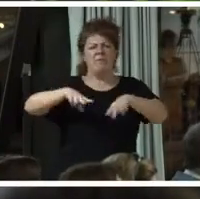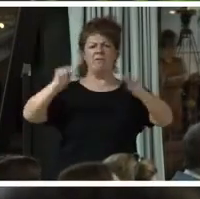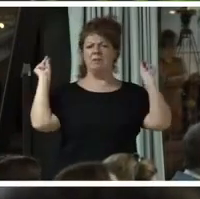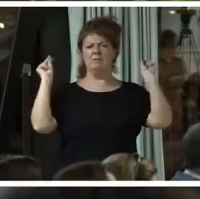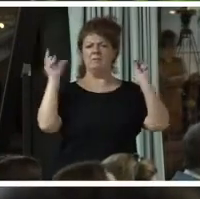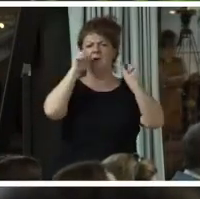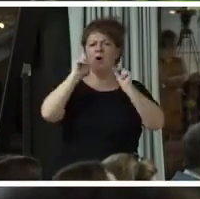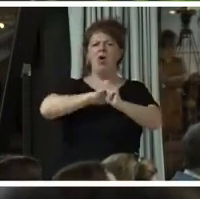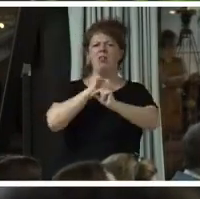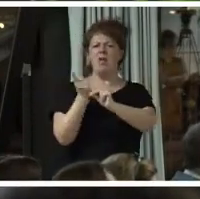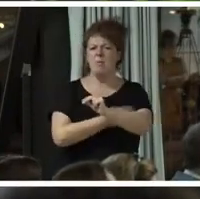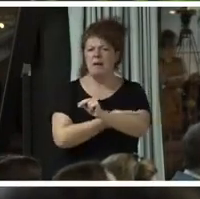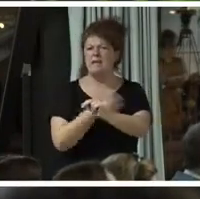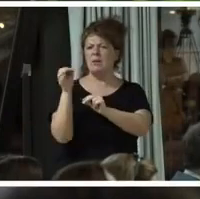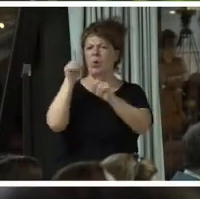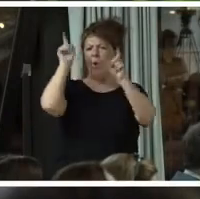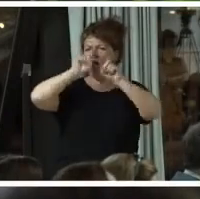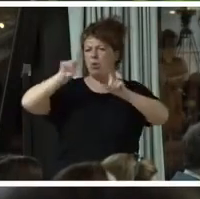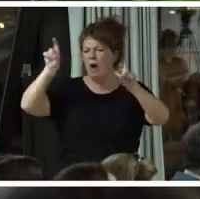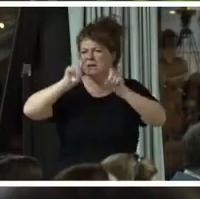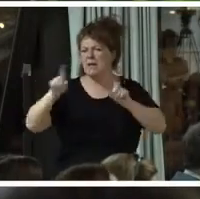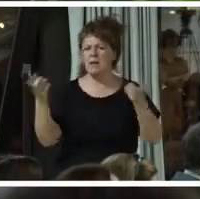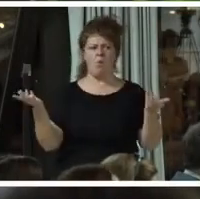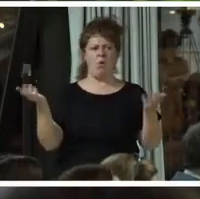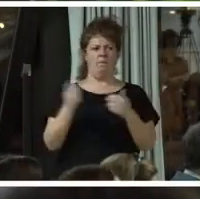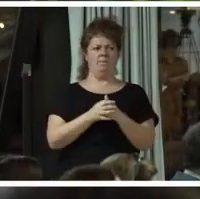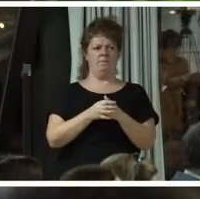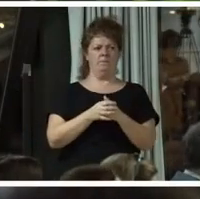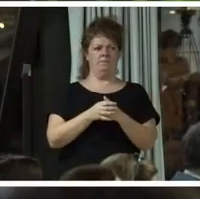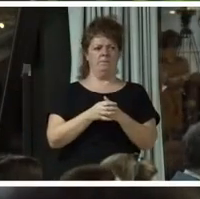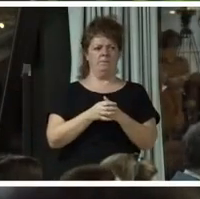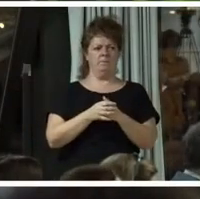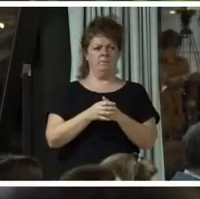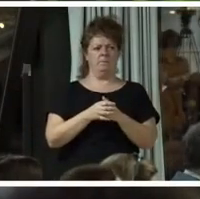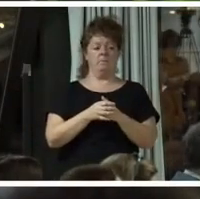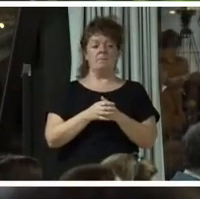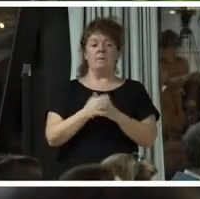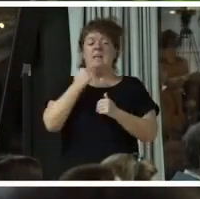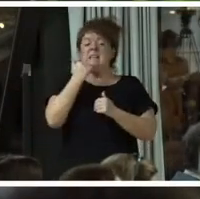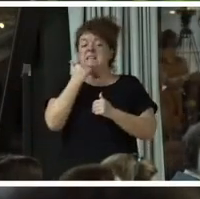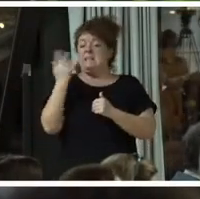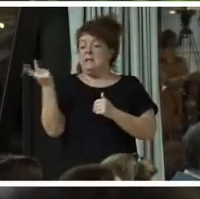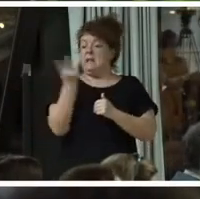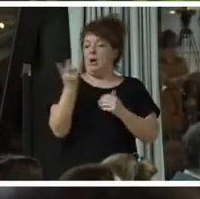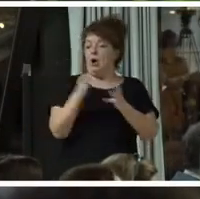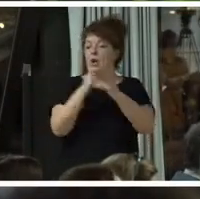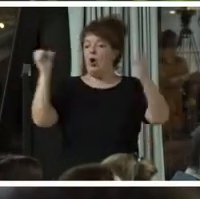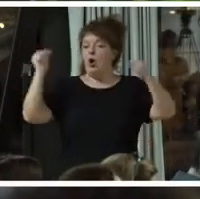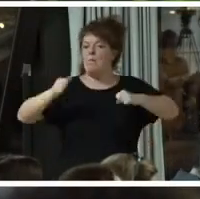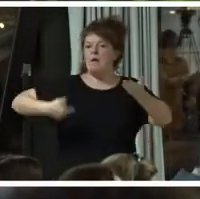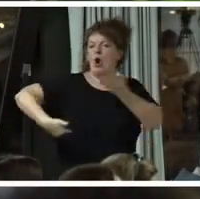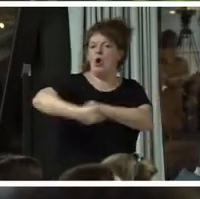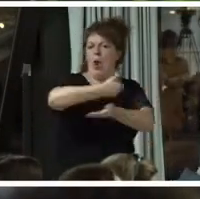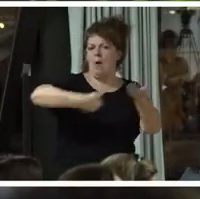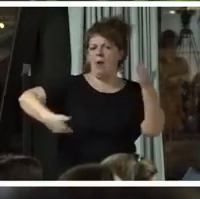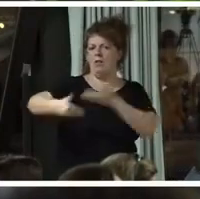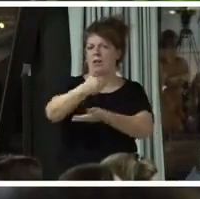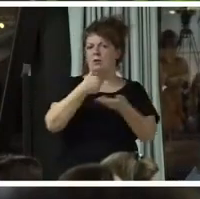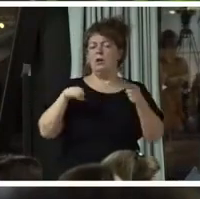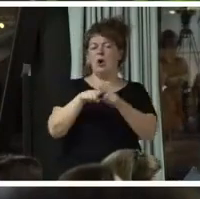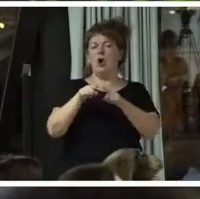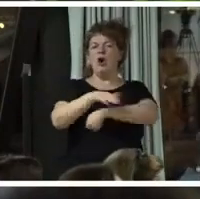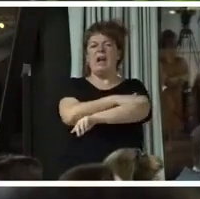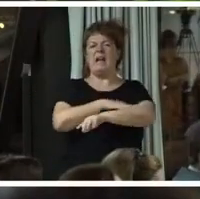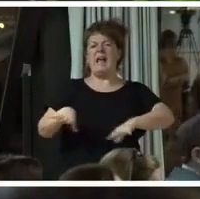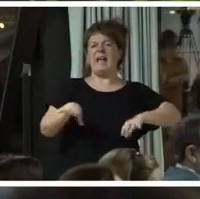nivel deportivo a nivel educativo eh en el cual haya convenios de colaboración eh con